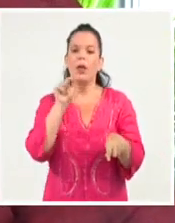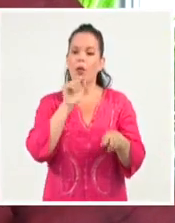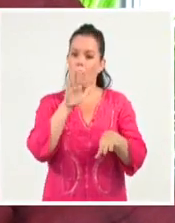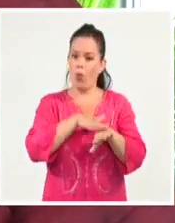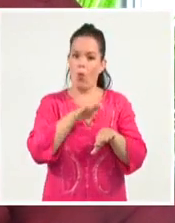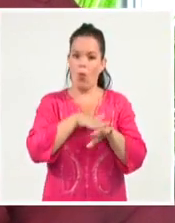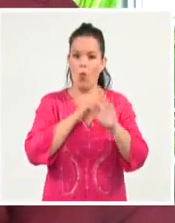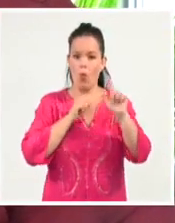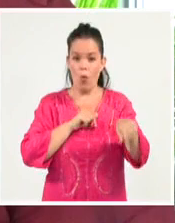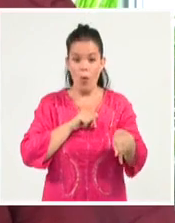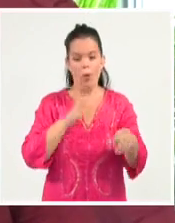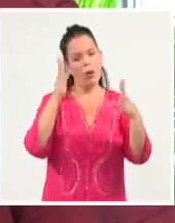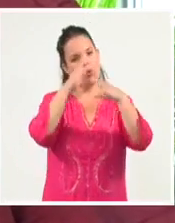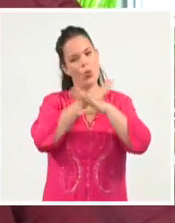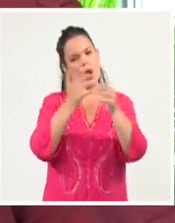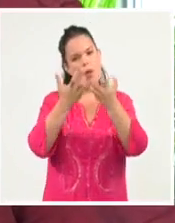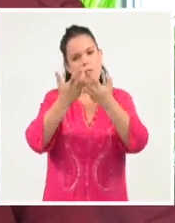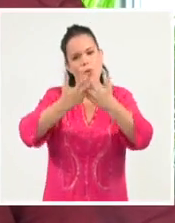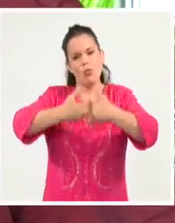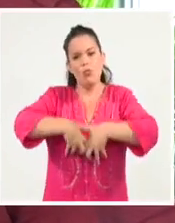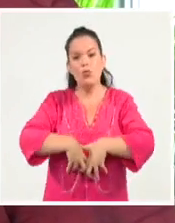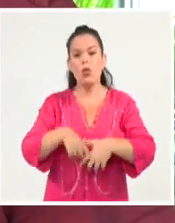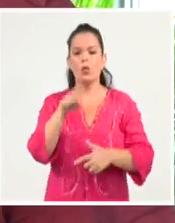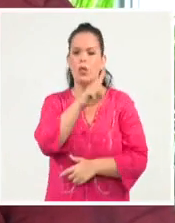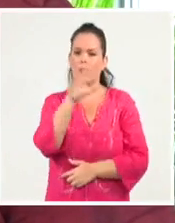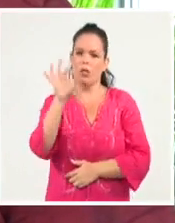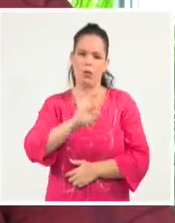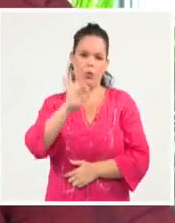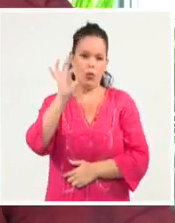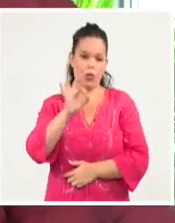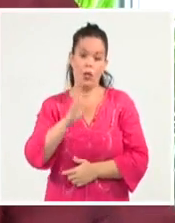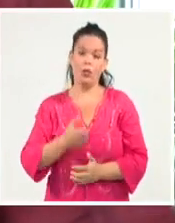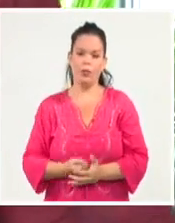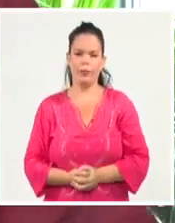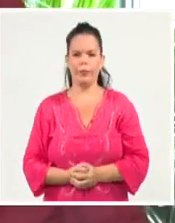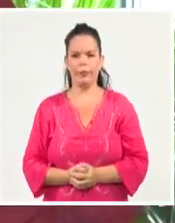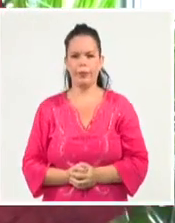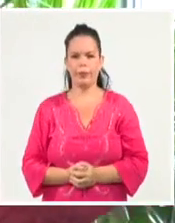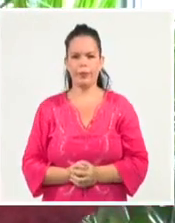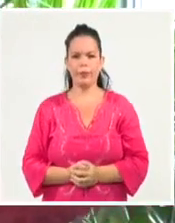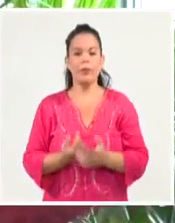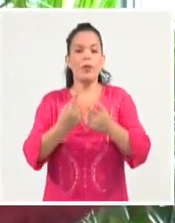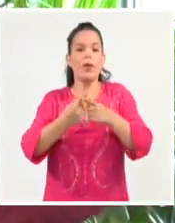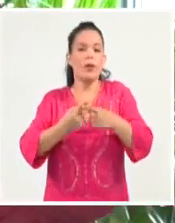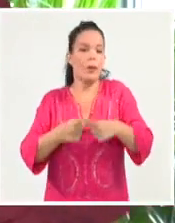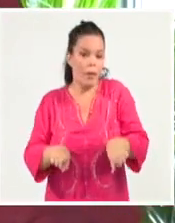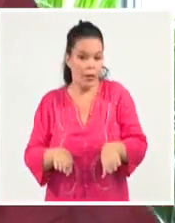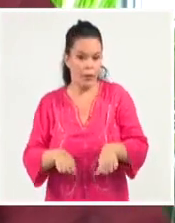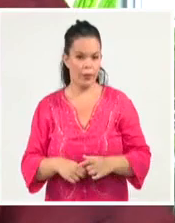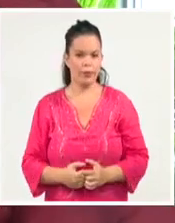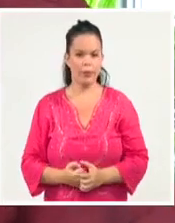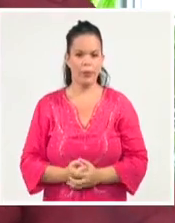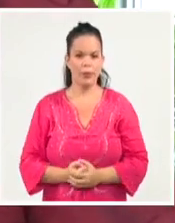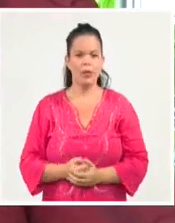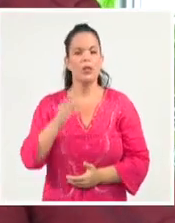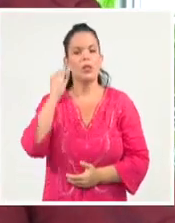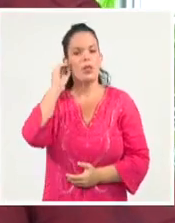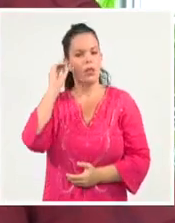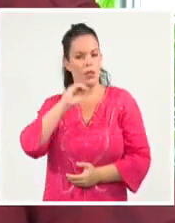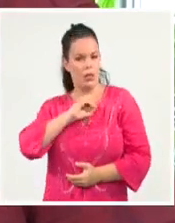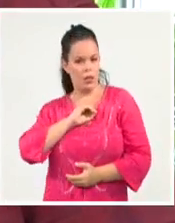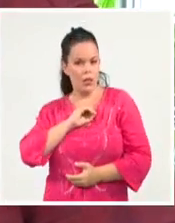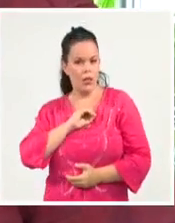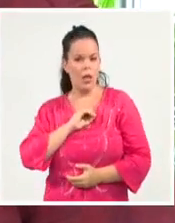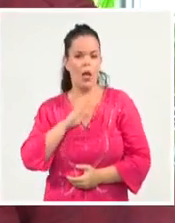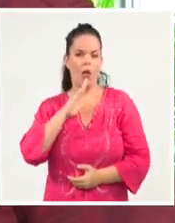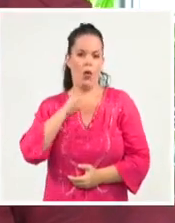las producciones que normalmente puede lograr el país hoy estén limitadas. No obstante, a partir de la actual situación que se